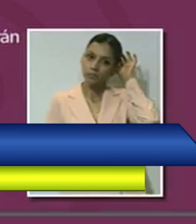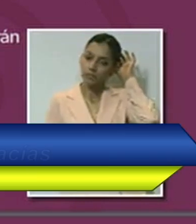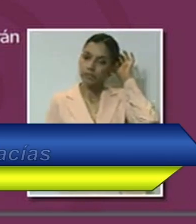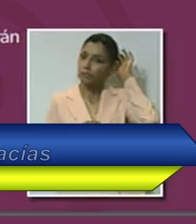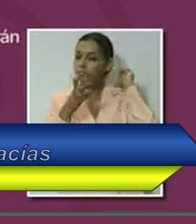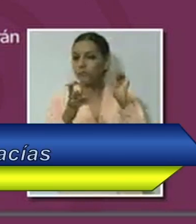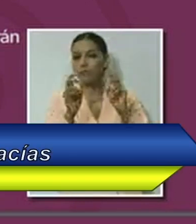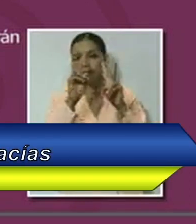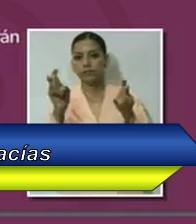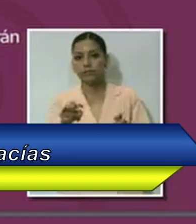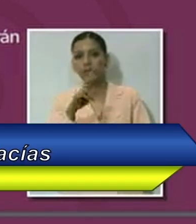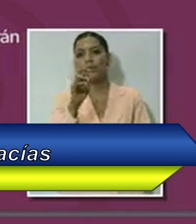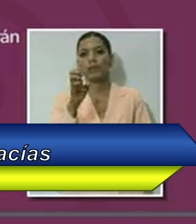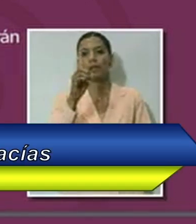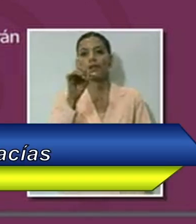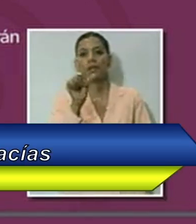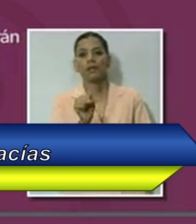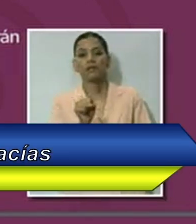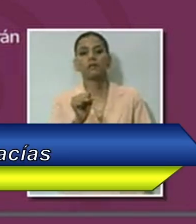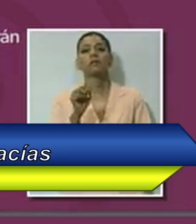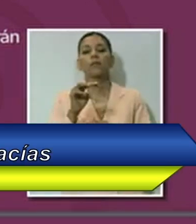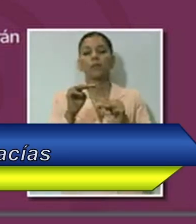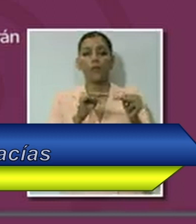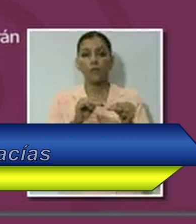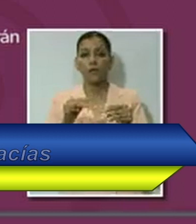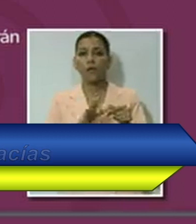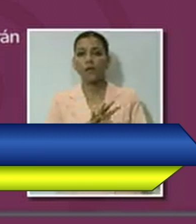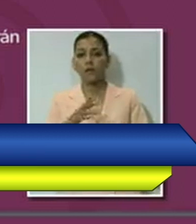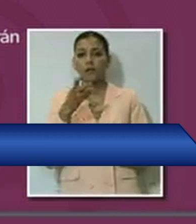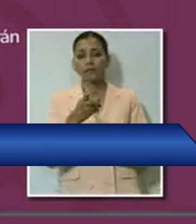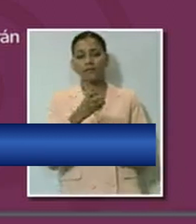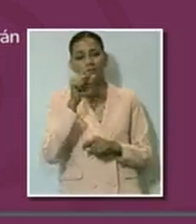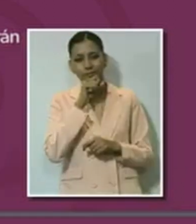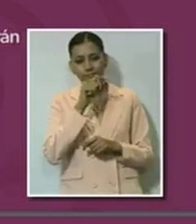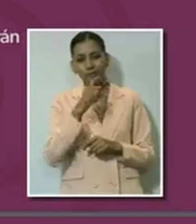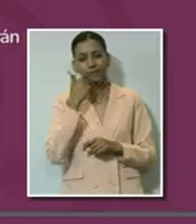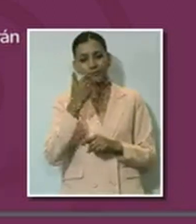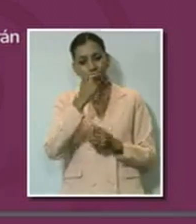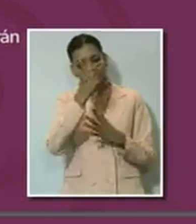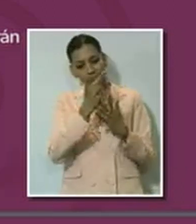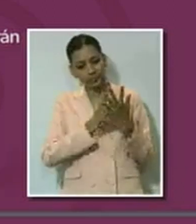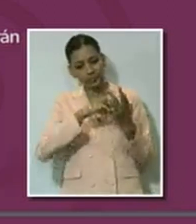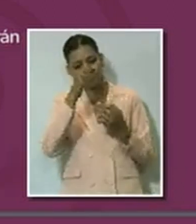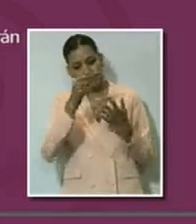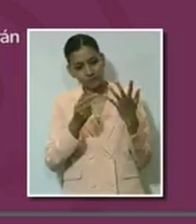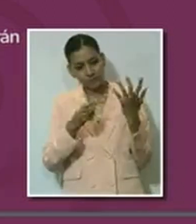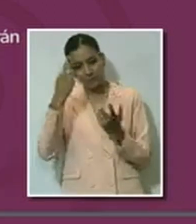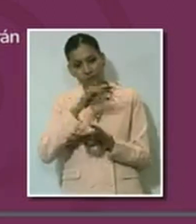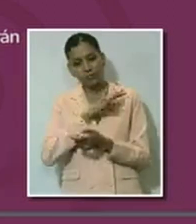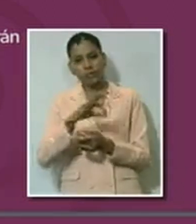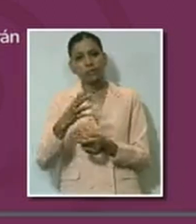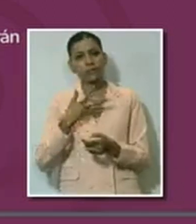móviles o aplicaciones, pues también queríamos que cumplieran con una serie de requisitos para poder tener